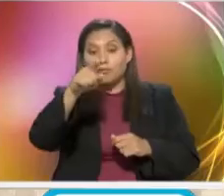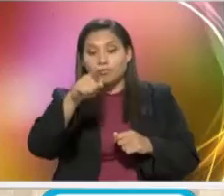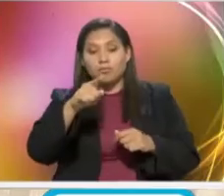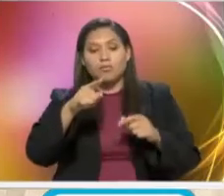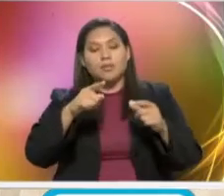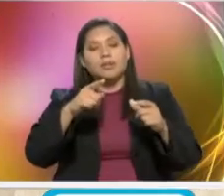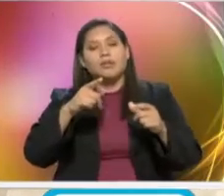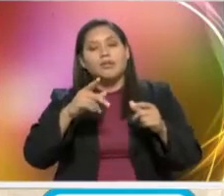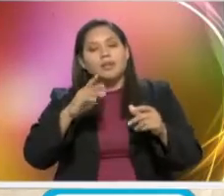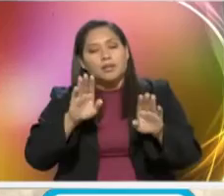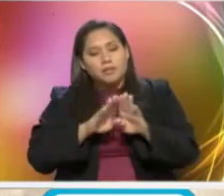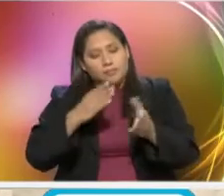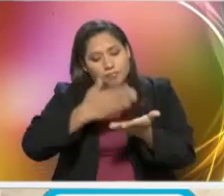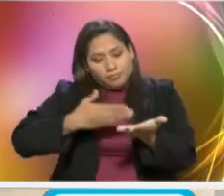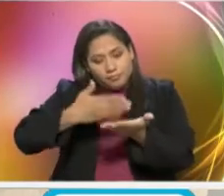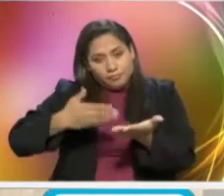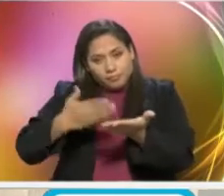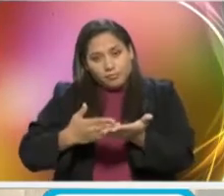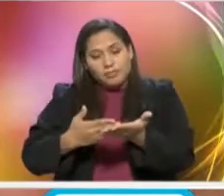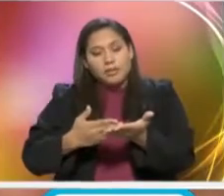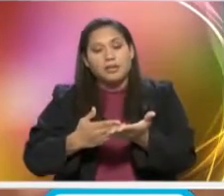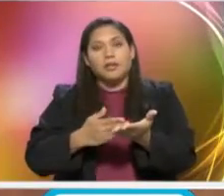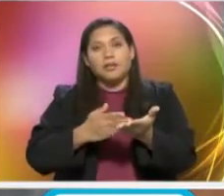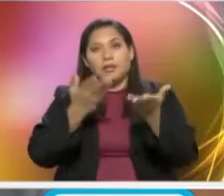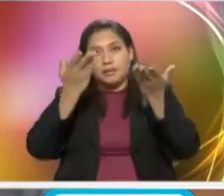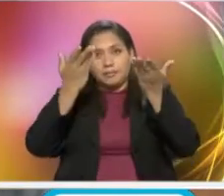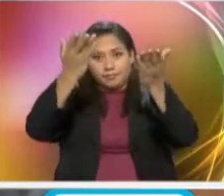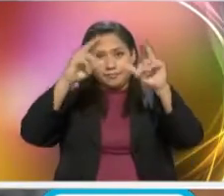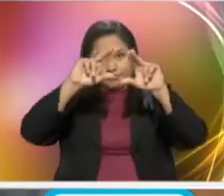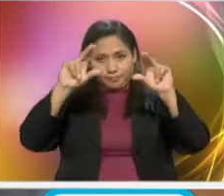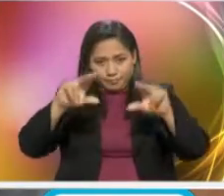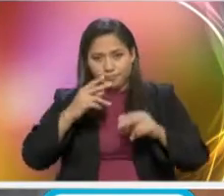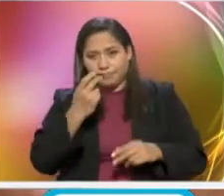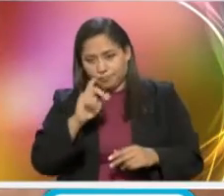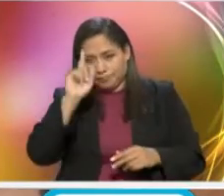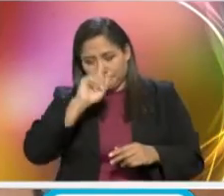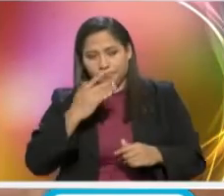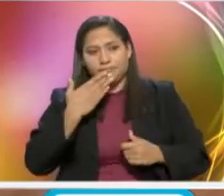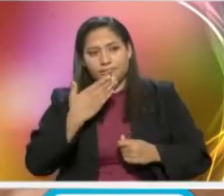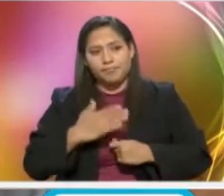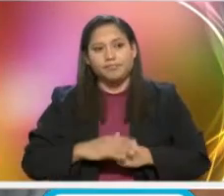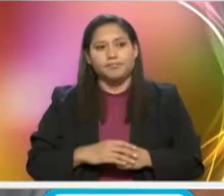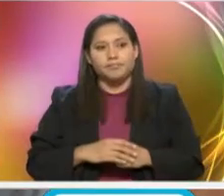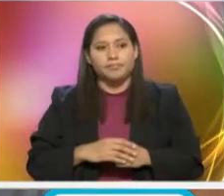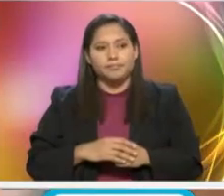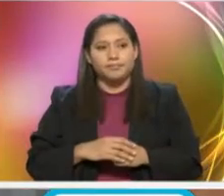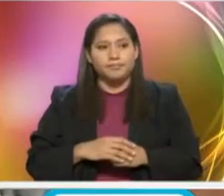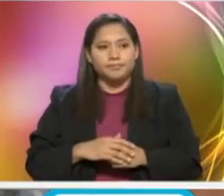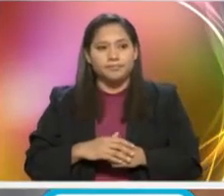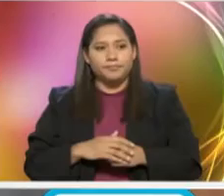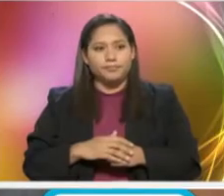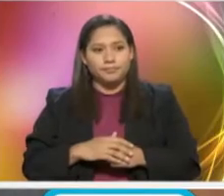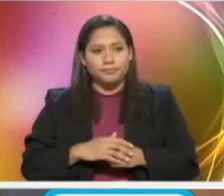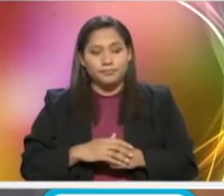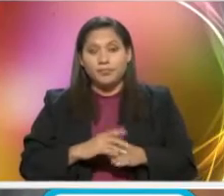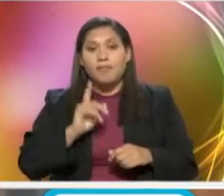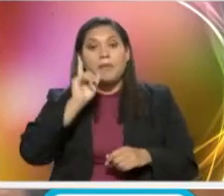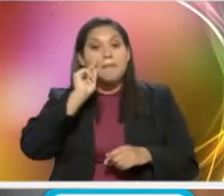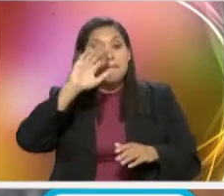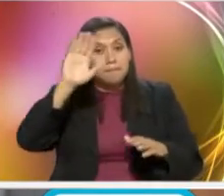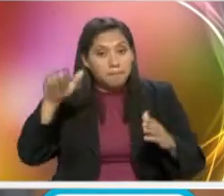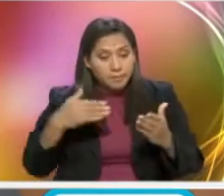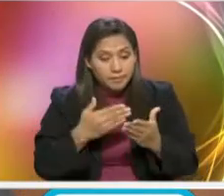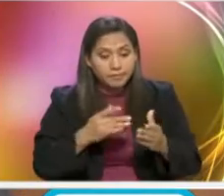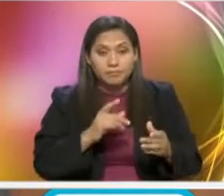pulpa, la cortas en cuadritos y la metes en el congelador. Eso es muy buen tip. No, ese es un muy buen tip, exactamente. Y entonces ya al día siguiente, antes